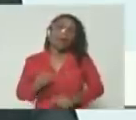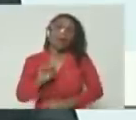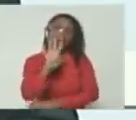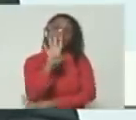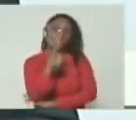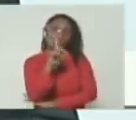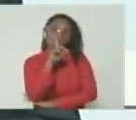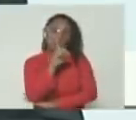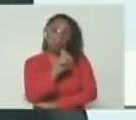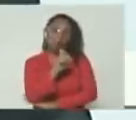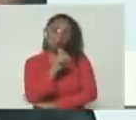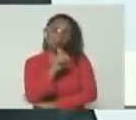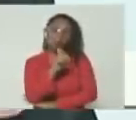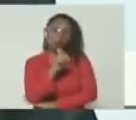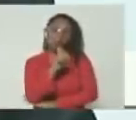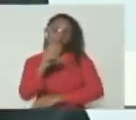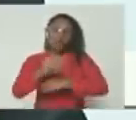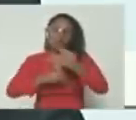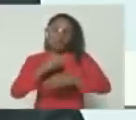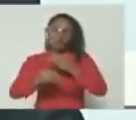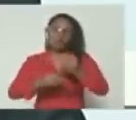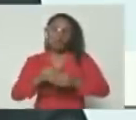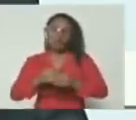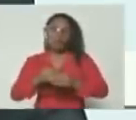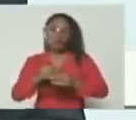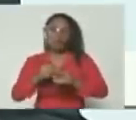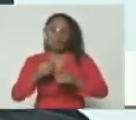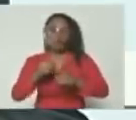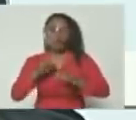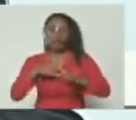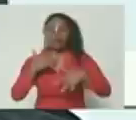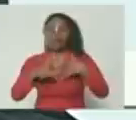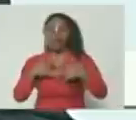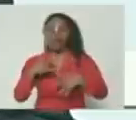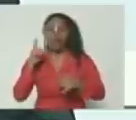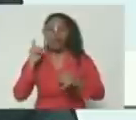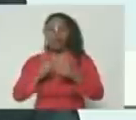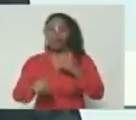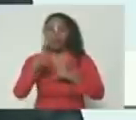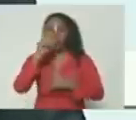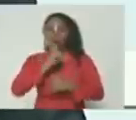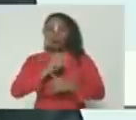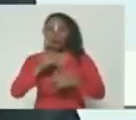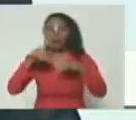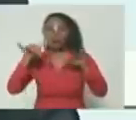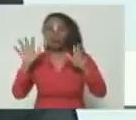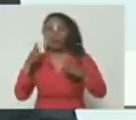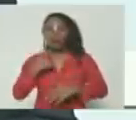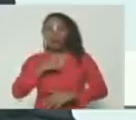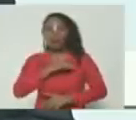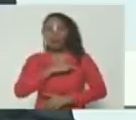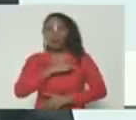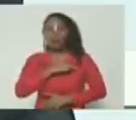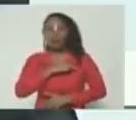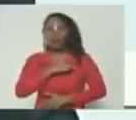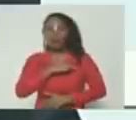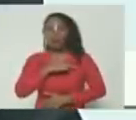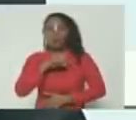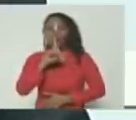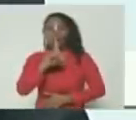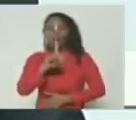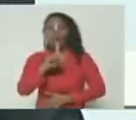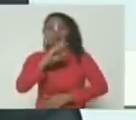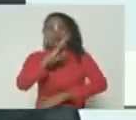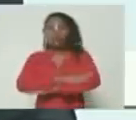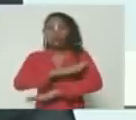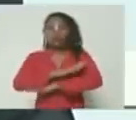4 años se dieron allí hechos y que el último año precisamente nosotros, con una